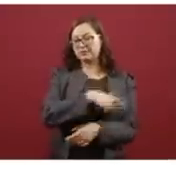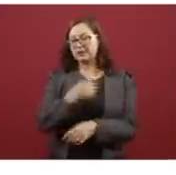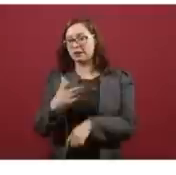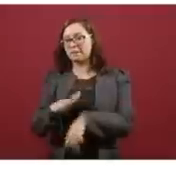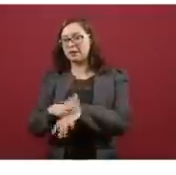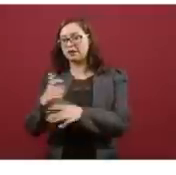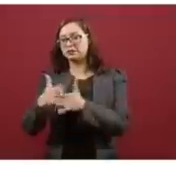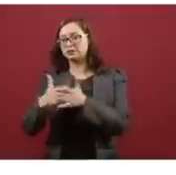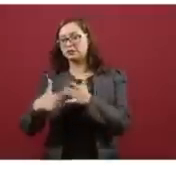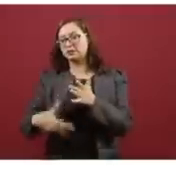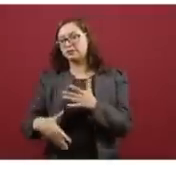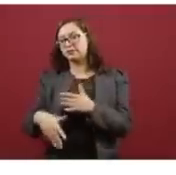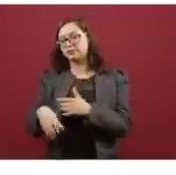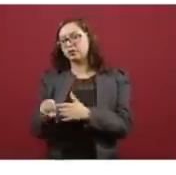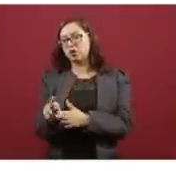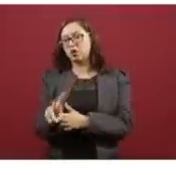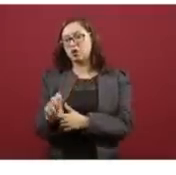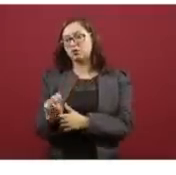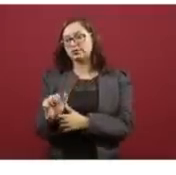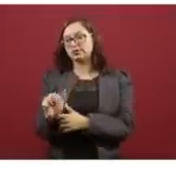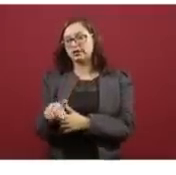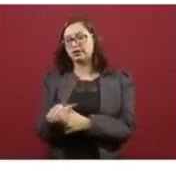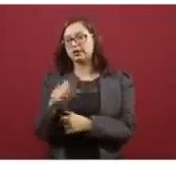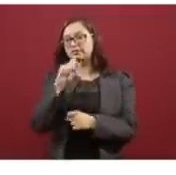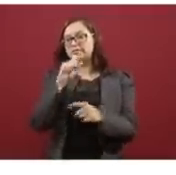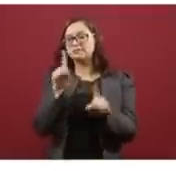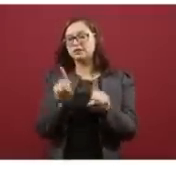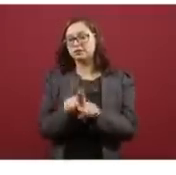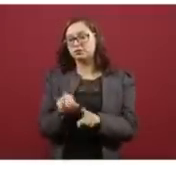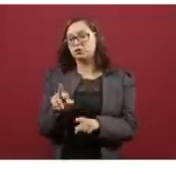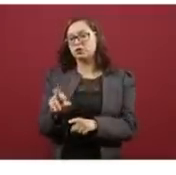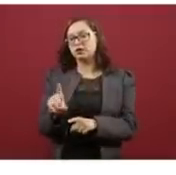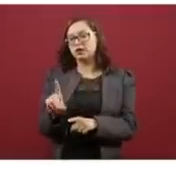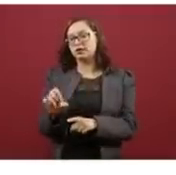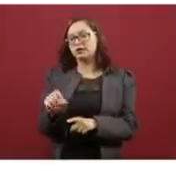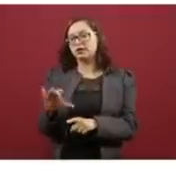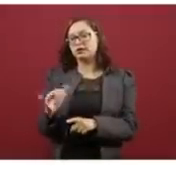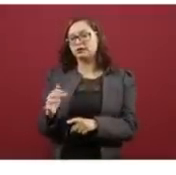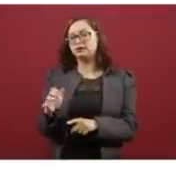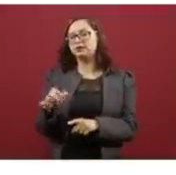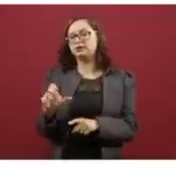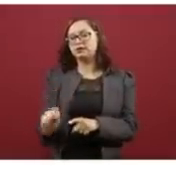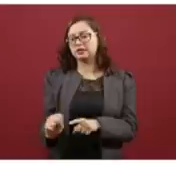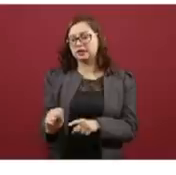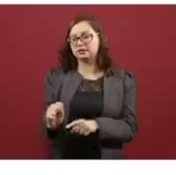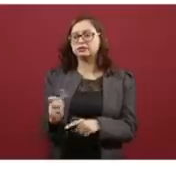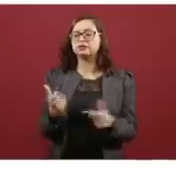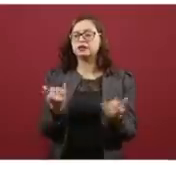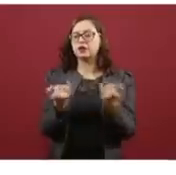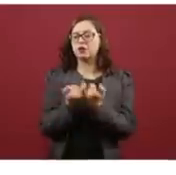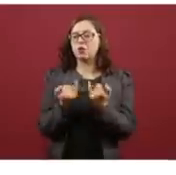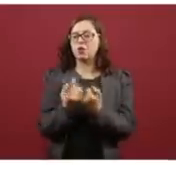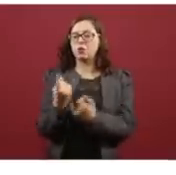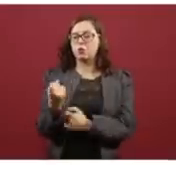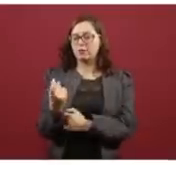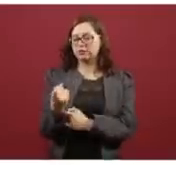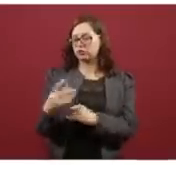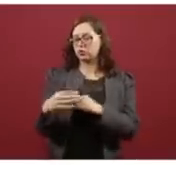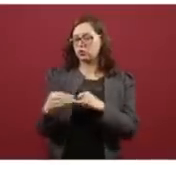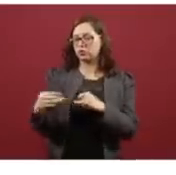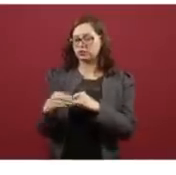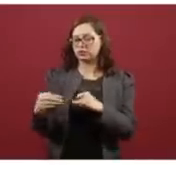55 centavos de margen y rendí chicas con un peso 47 centavos de margen y como ustedes vieron